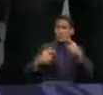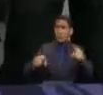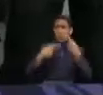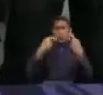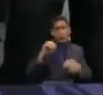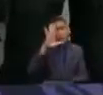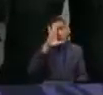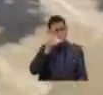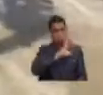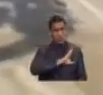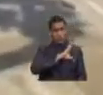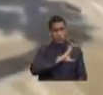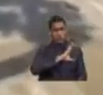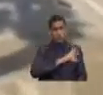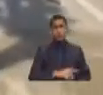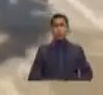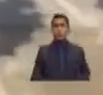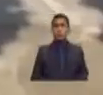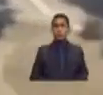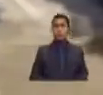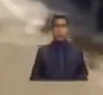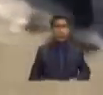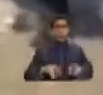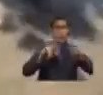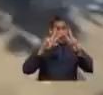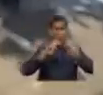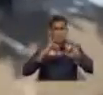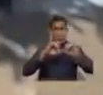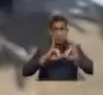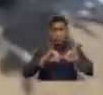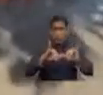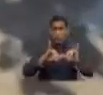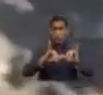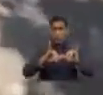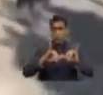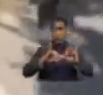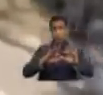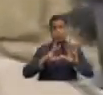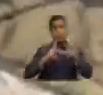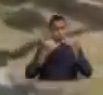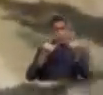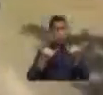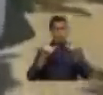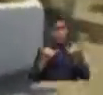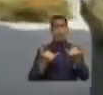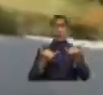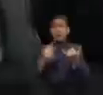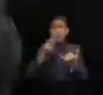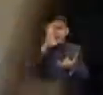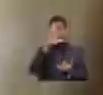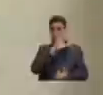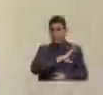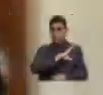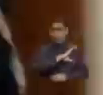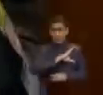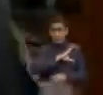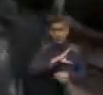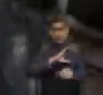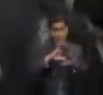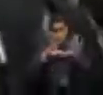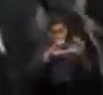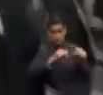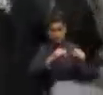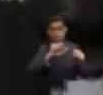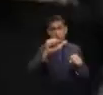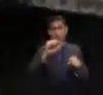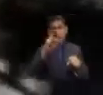en una persecución. Y es que los operativos han sido a todo nivel. En Cero Impunidad 6, la policía detuvo a funcionarios de la ANT